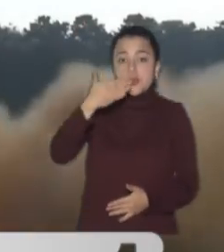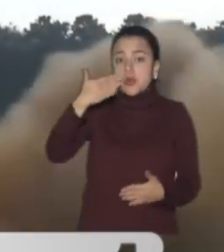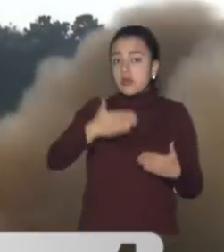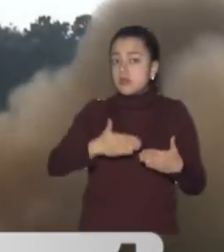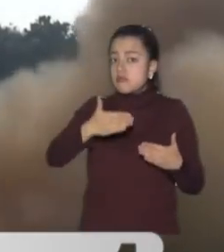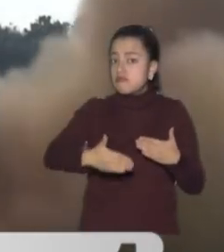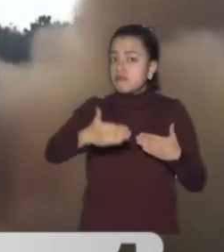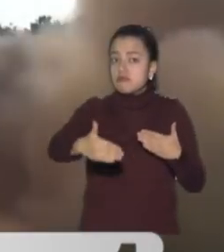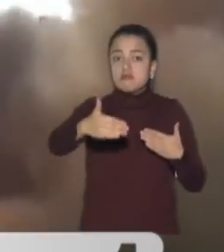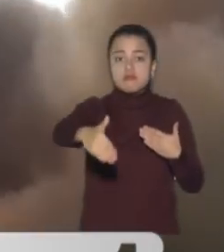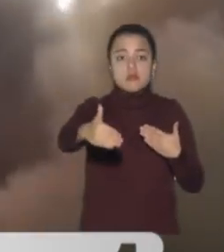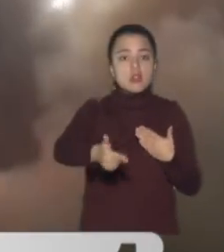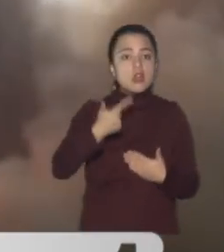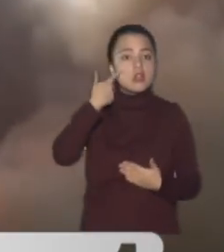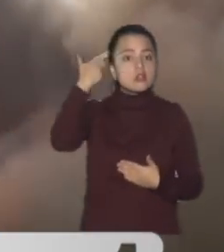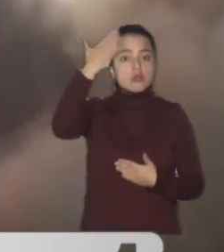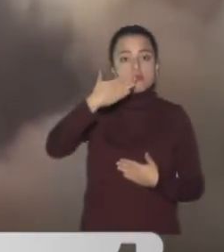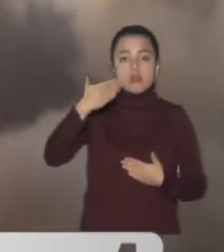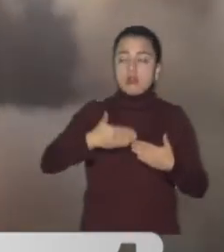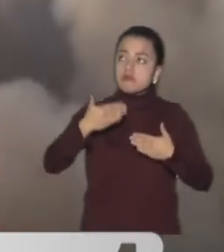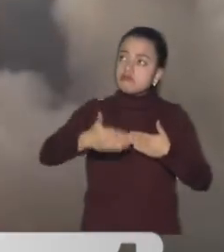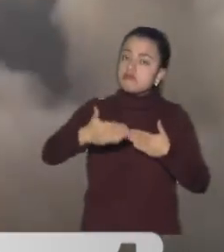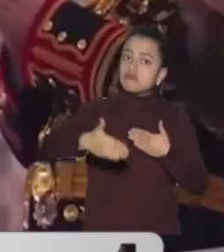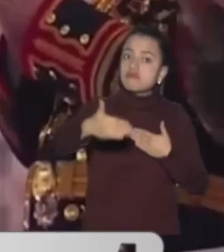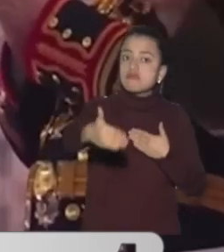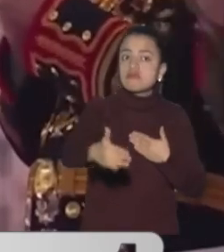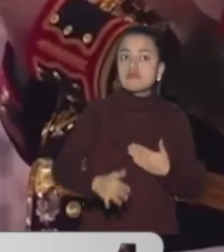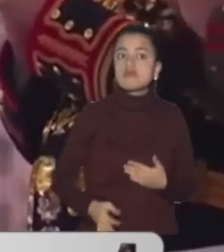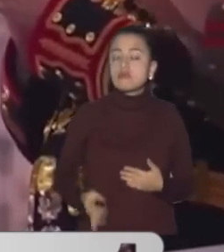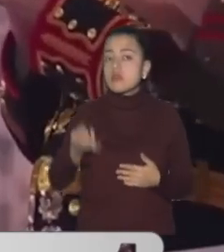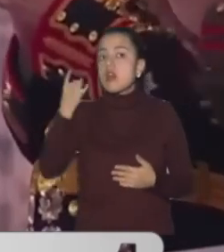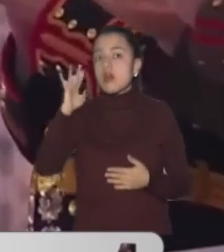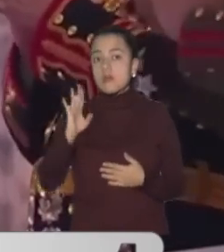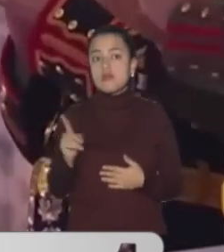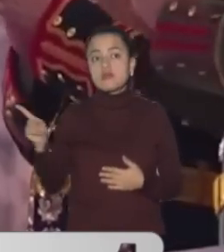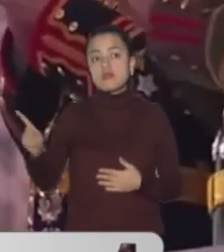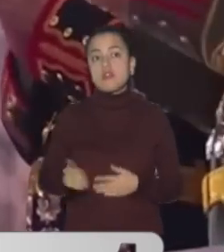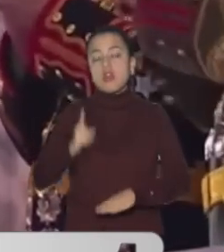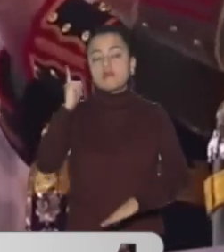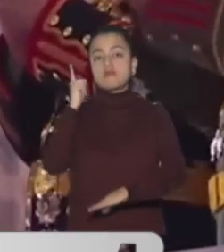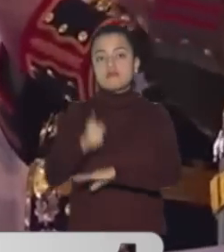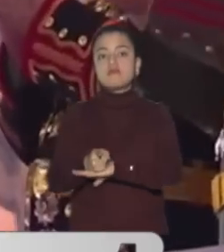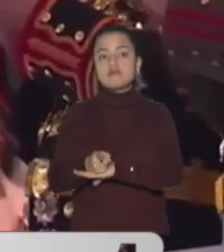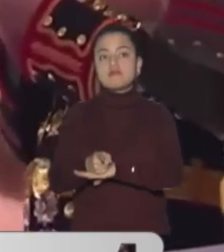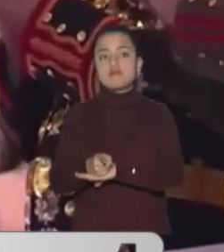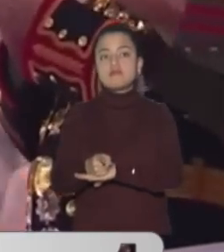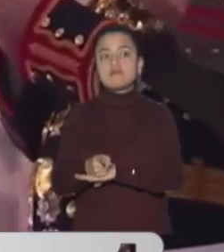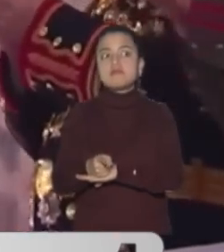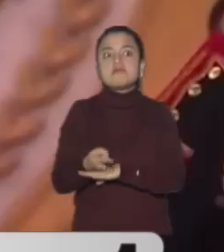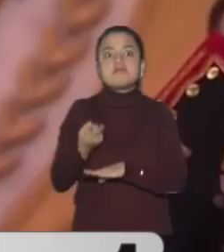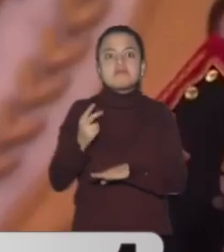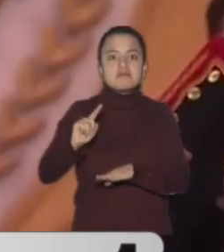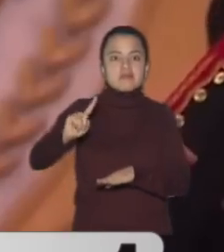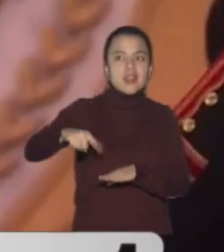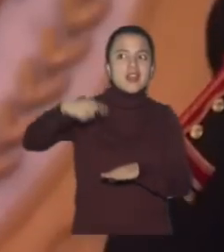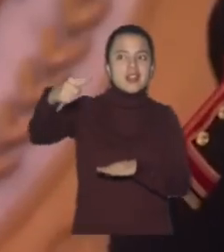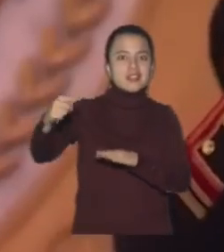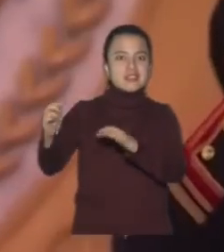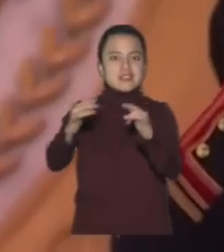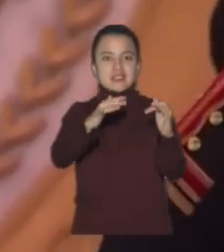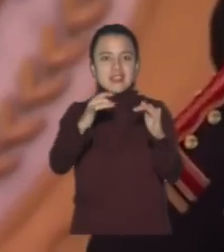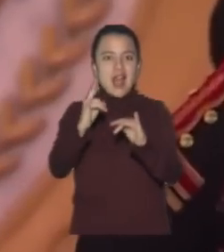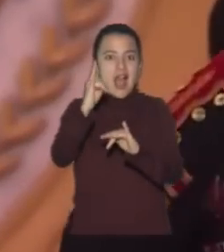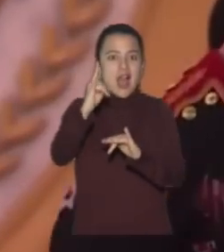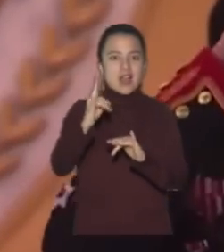de desarrollo atómico y militar y existe una posibilidad real de que Kim decida organizar una provocación durante el primer viaje a Asia